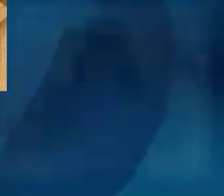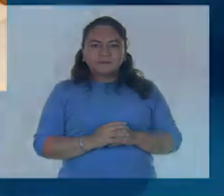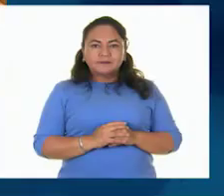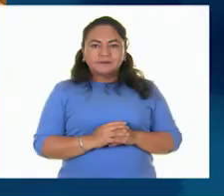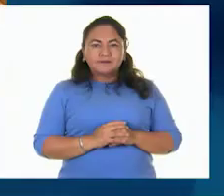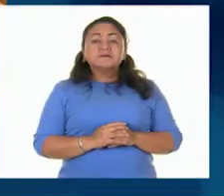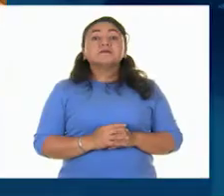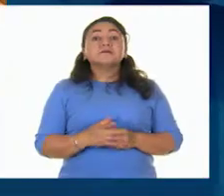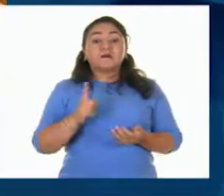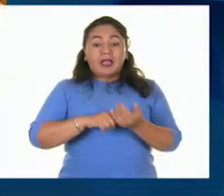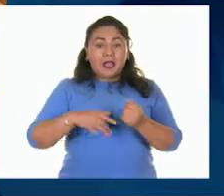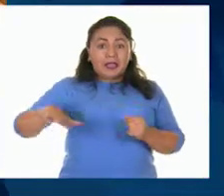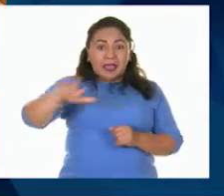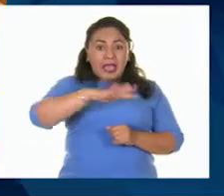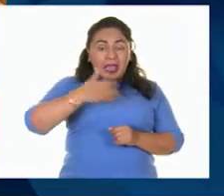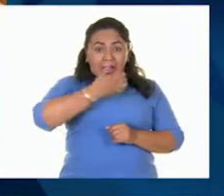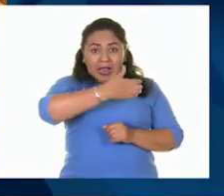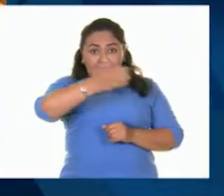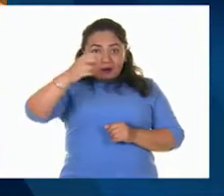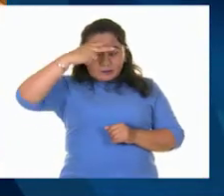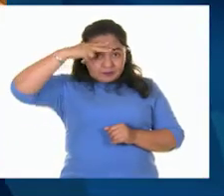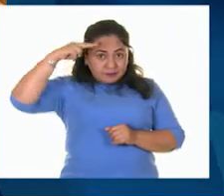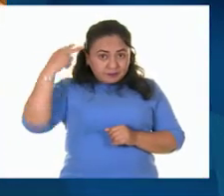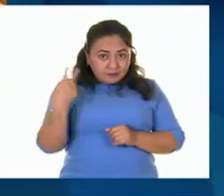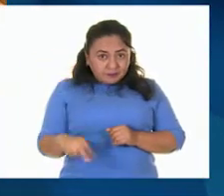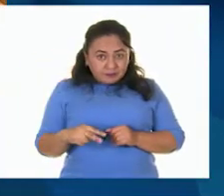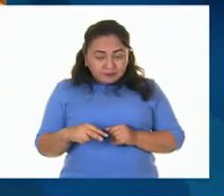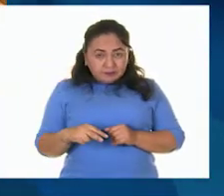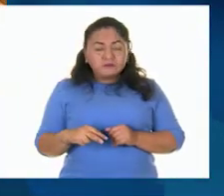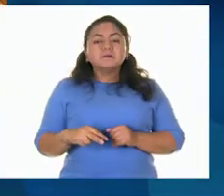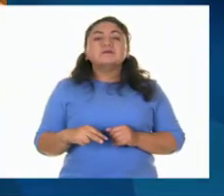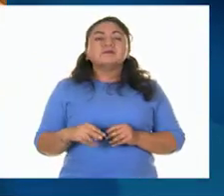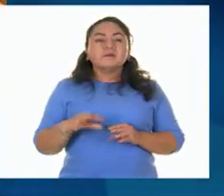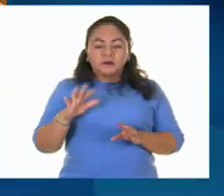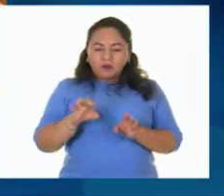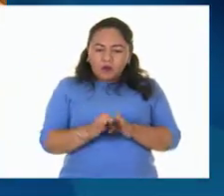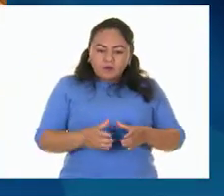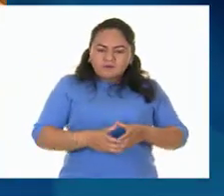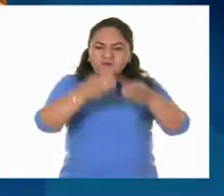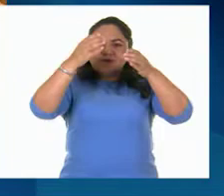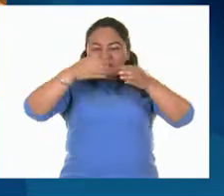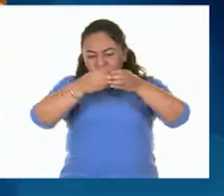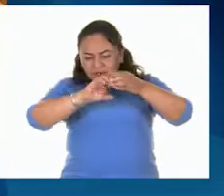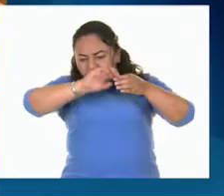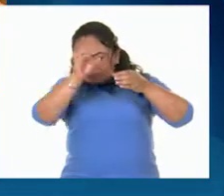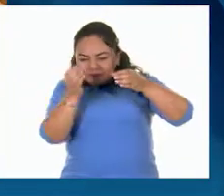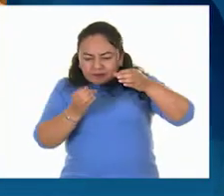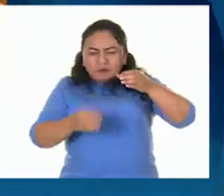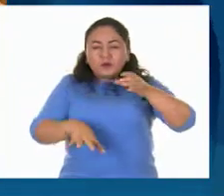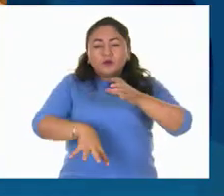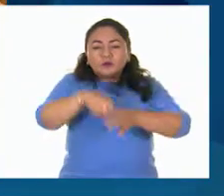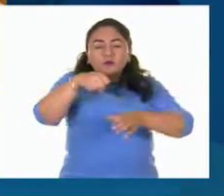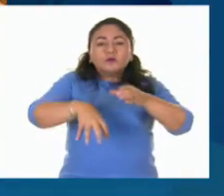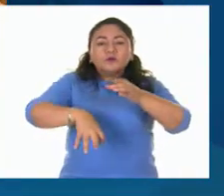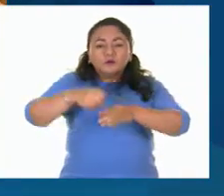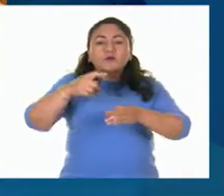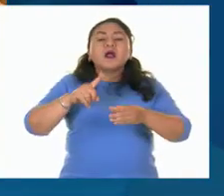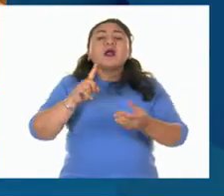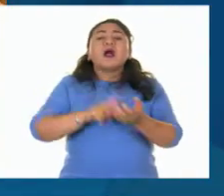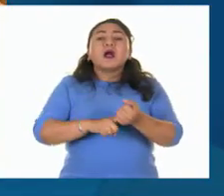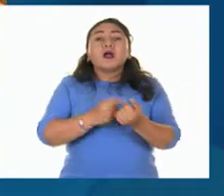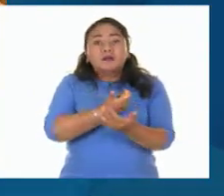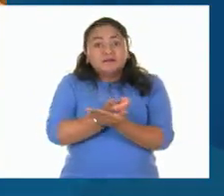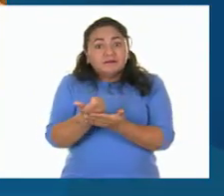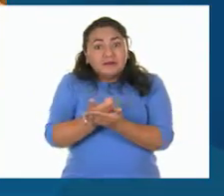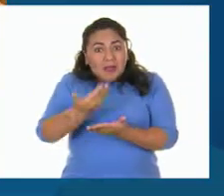Mientras tanto, los campos mexicanos se sembraban de refinerías y conductos que pesaban sobre el trabajo mal